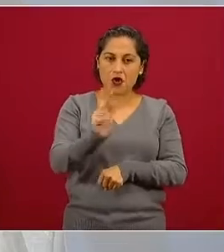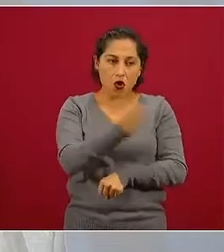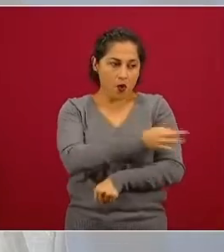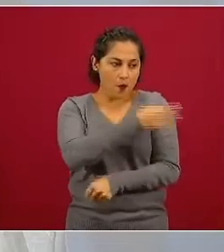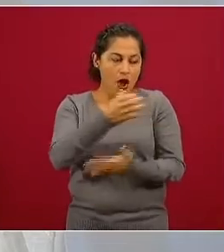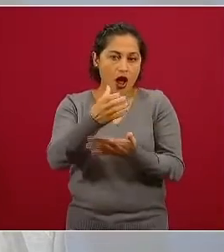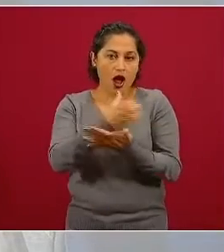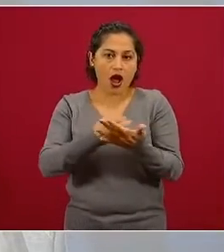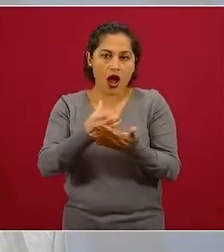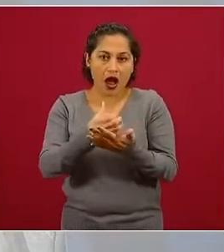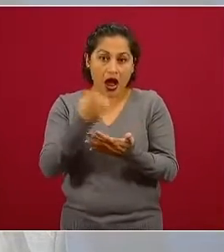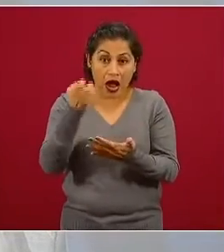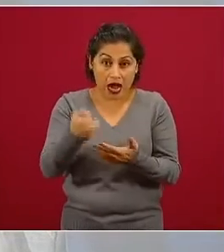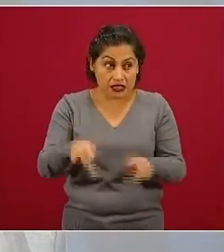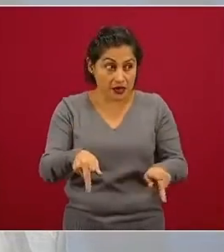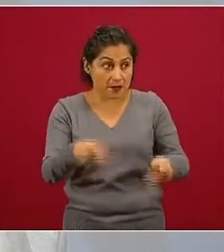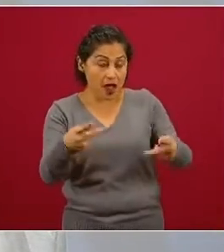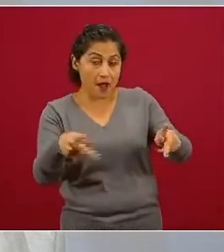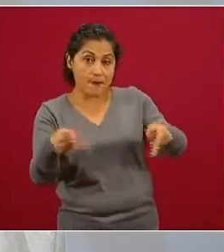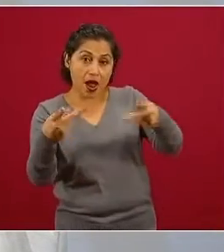países. El tema